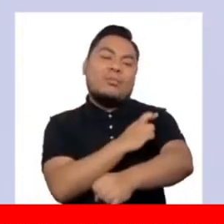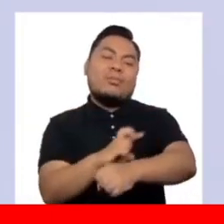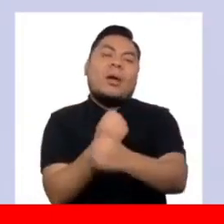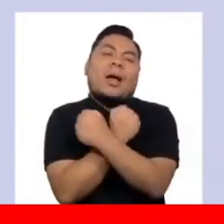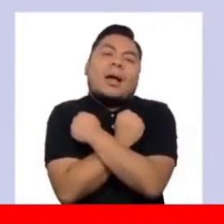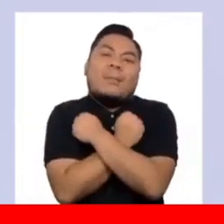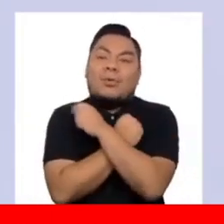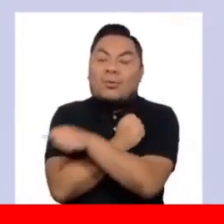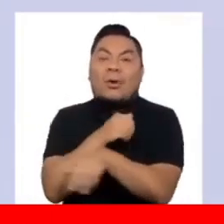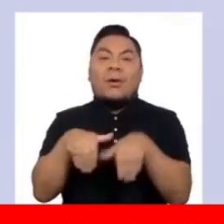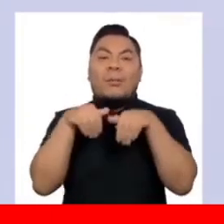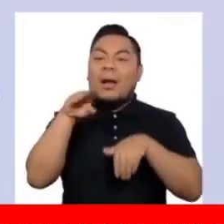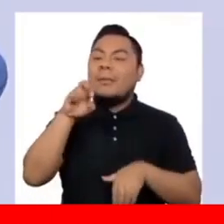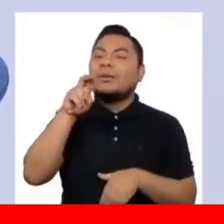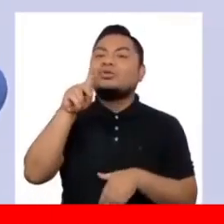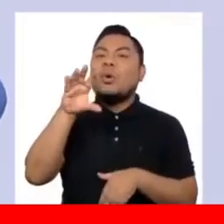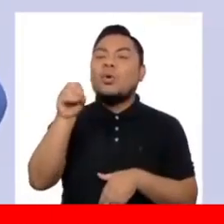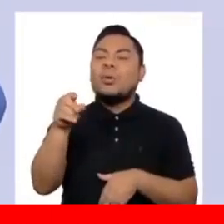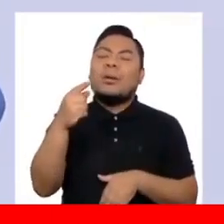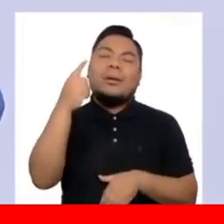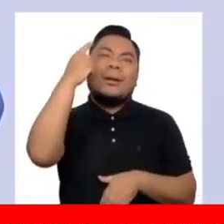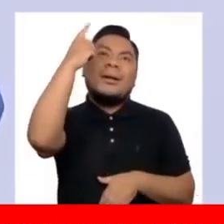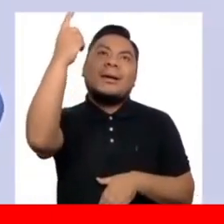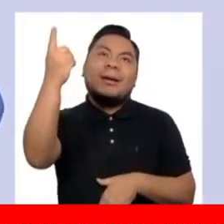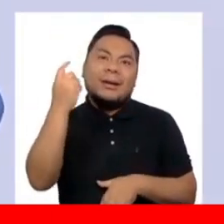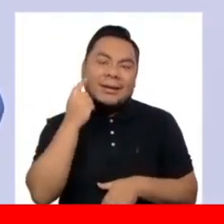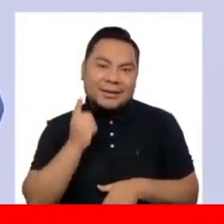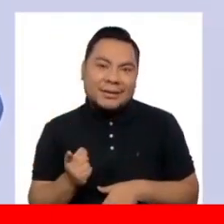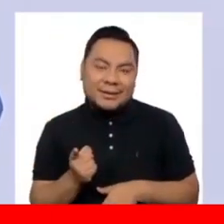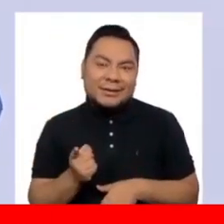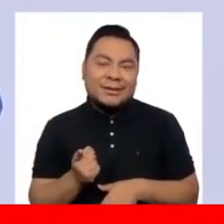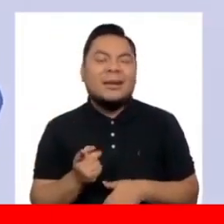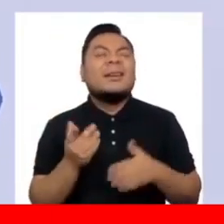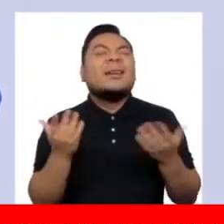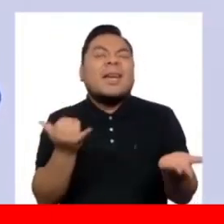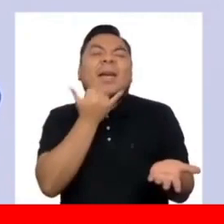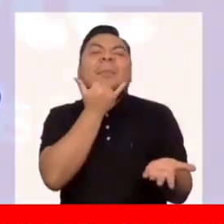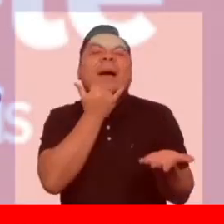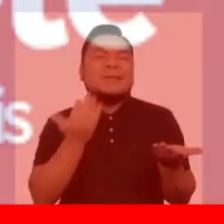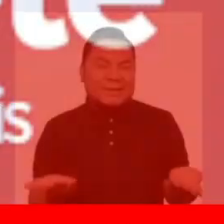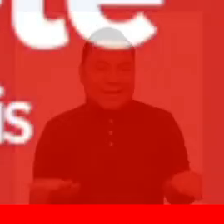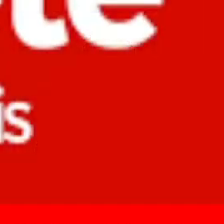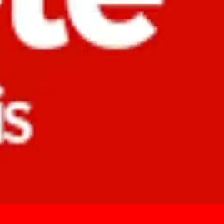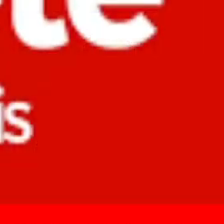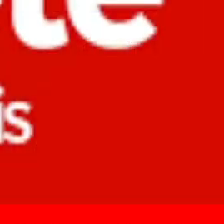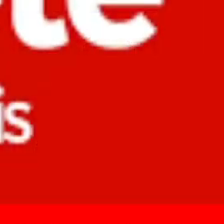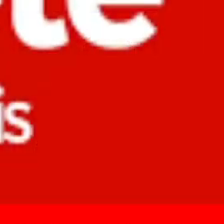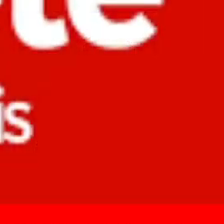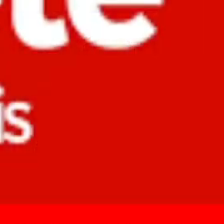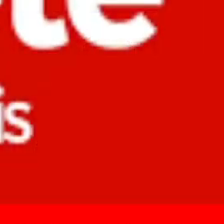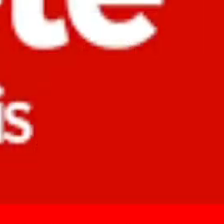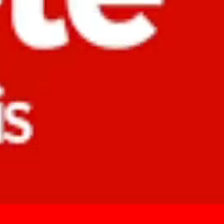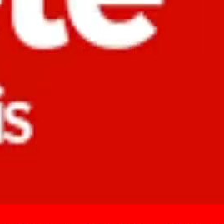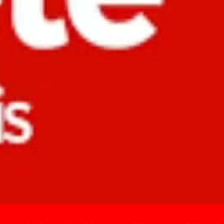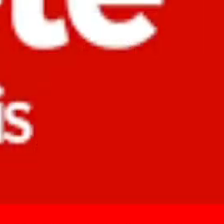perro Bartolo en las nubes. ¿Qué creen que pueda pasar? Vamos a verlo juntos con Bartolo.